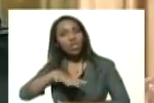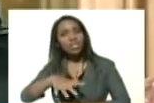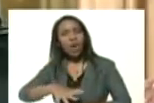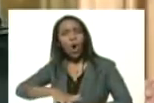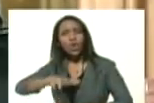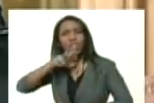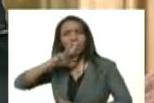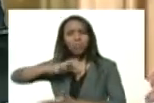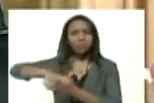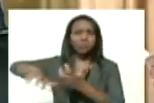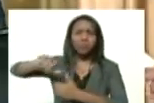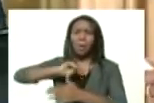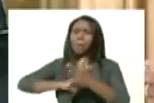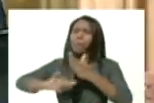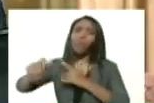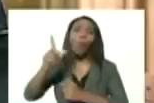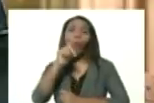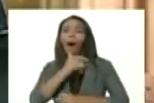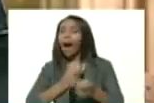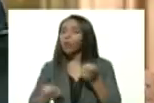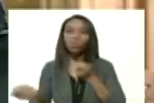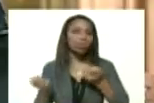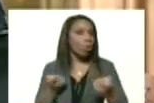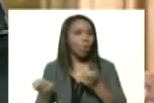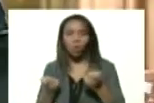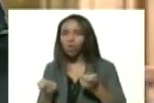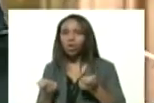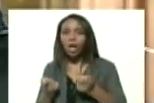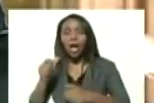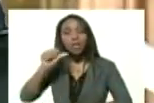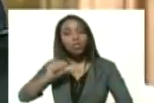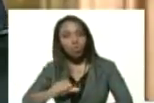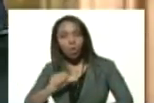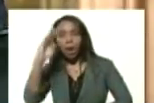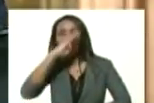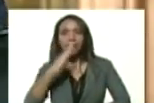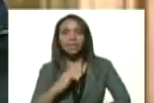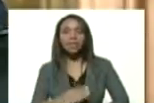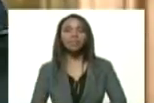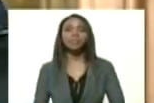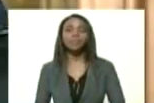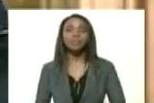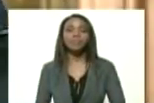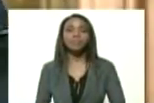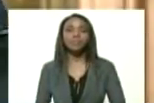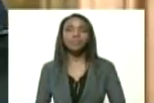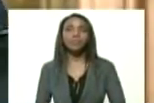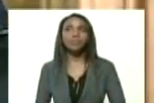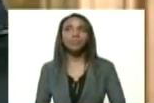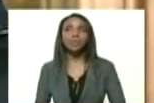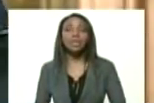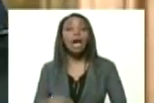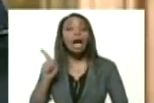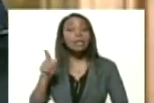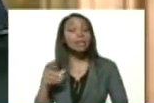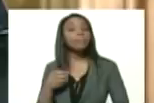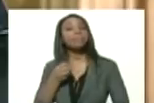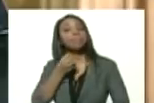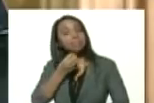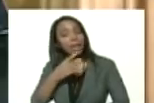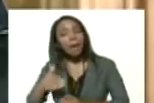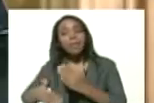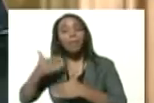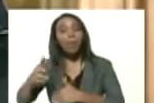desbocó descontrolada en el sur a brasil y así bueno después viene